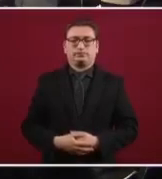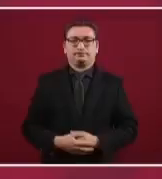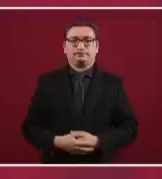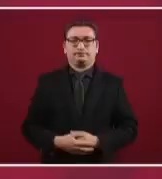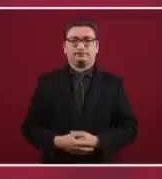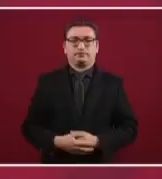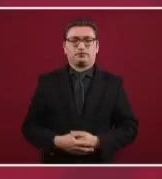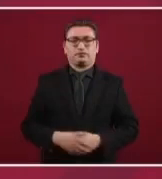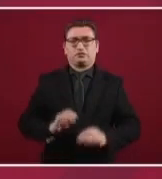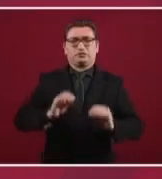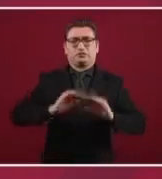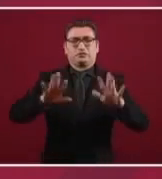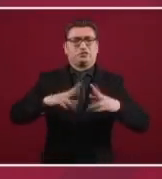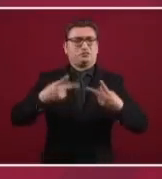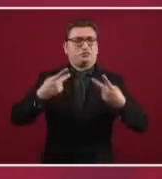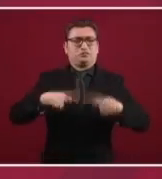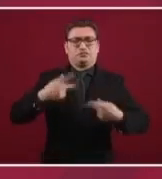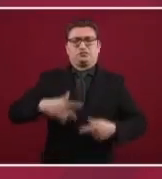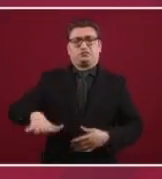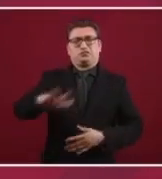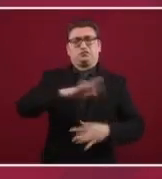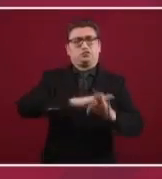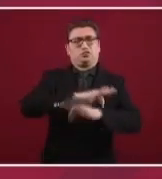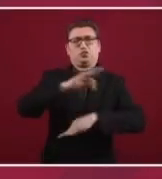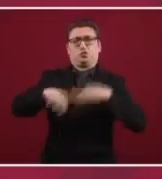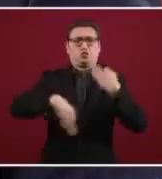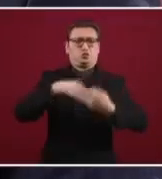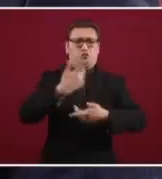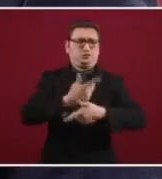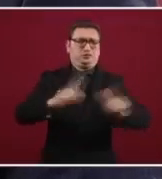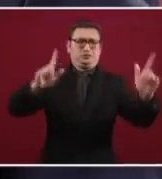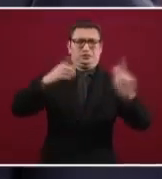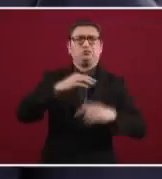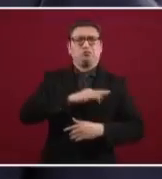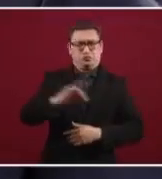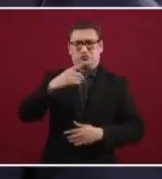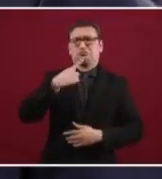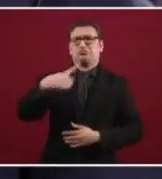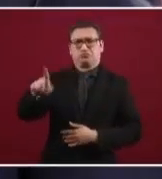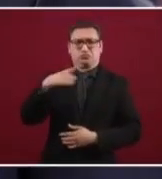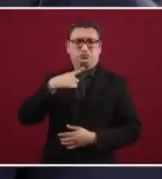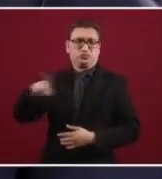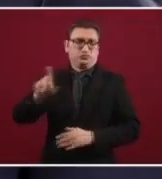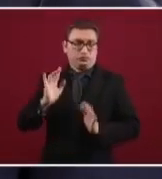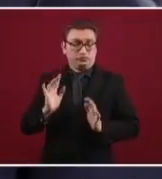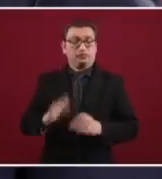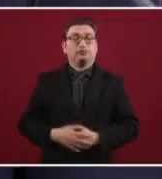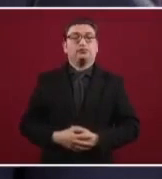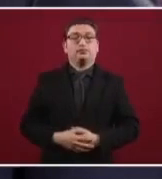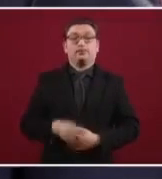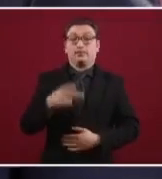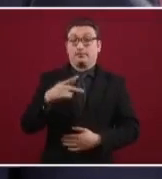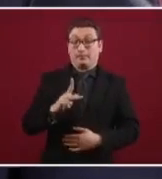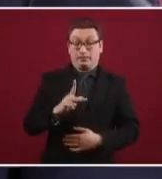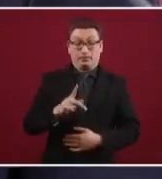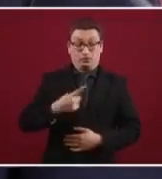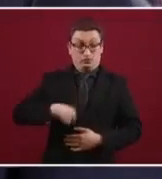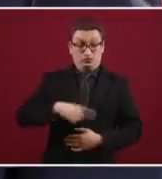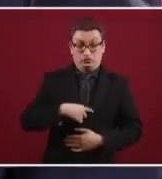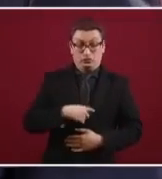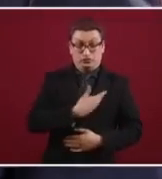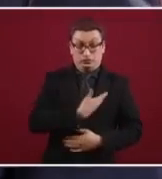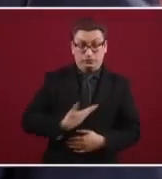son también libres los ciudadanos de presentar denuncias, de hacerlo, pero el Ejecutivo, o sea,